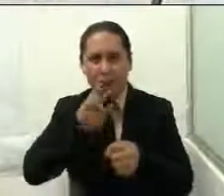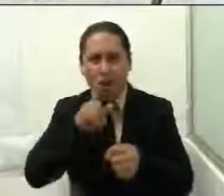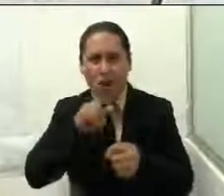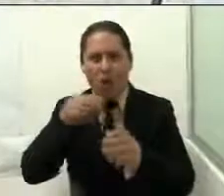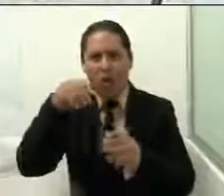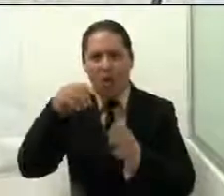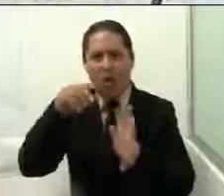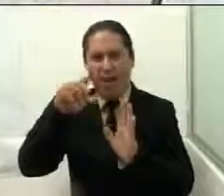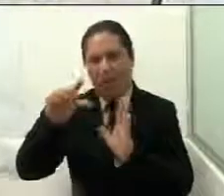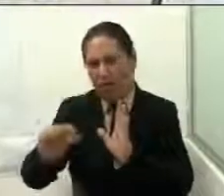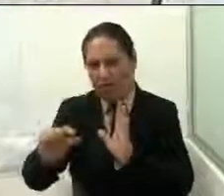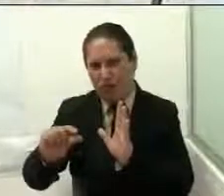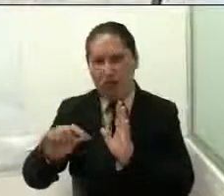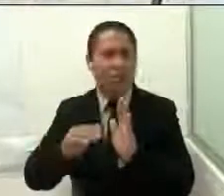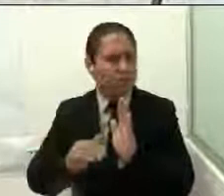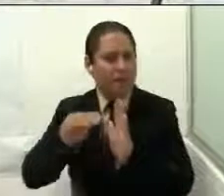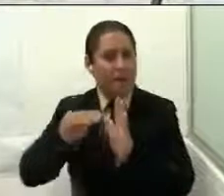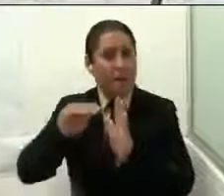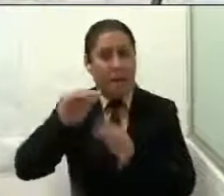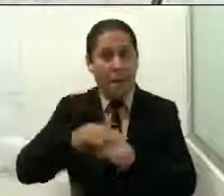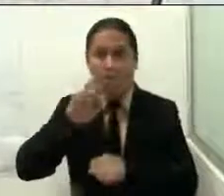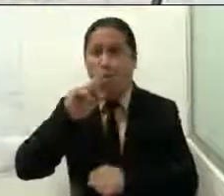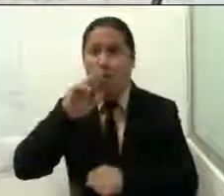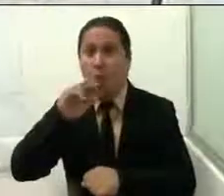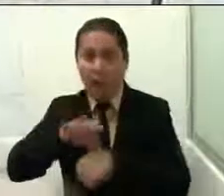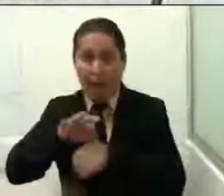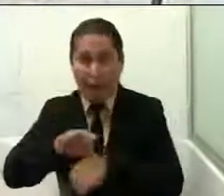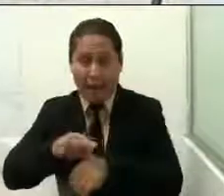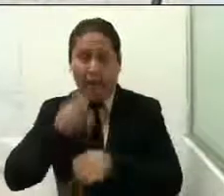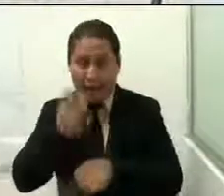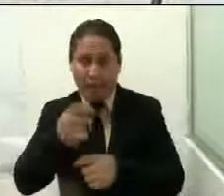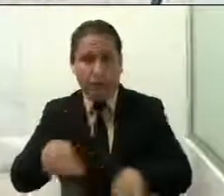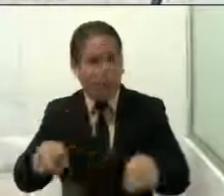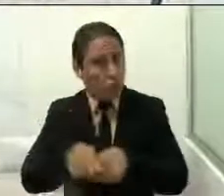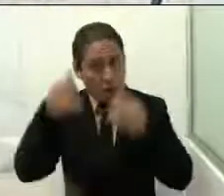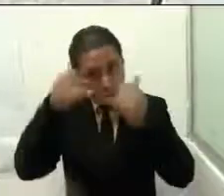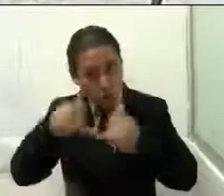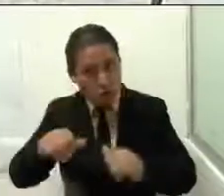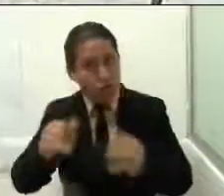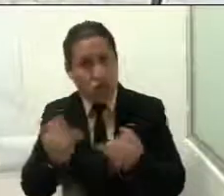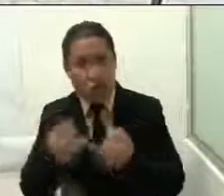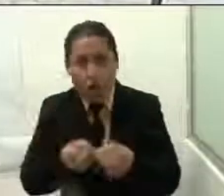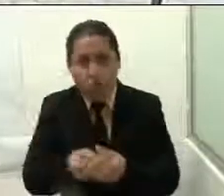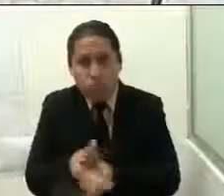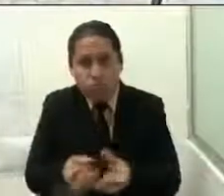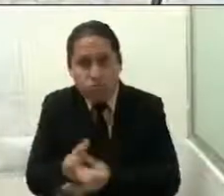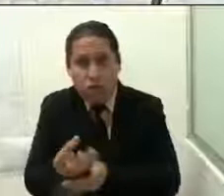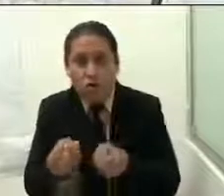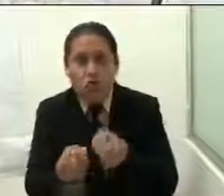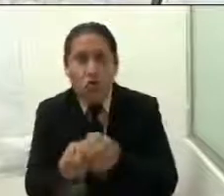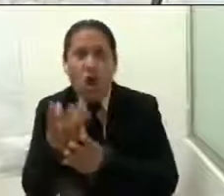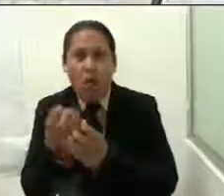para el procesamiento y distribución de semen de alta calidad genética contar con